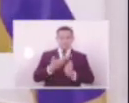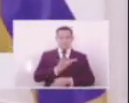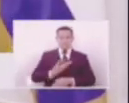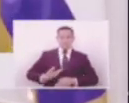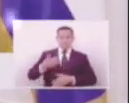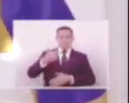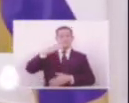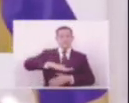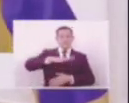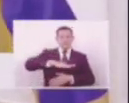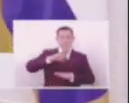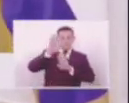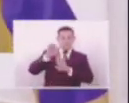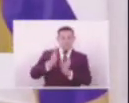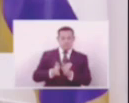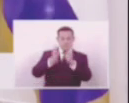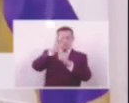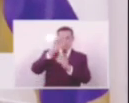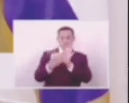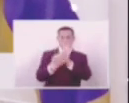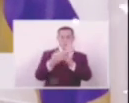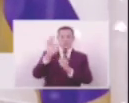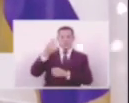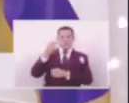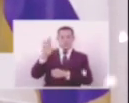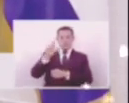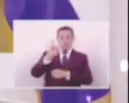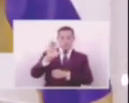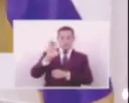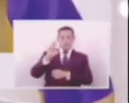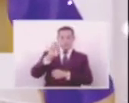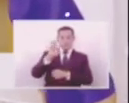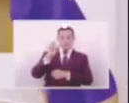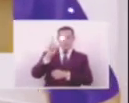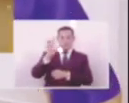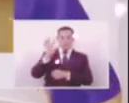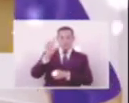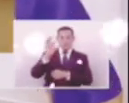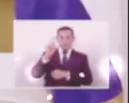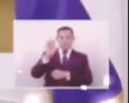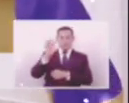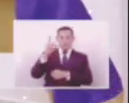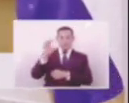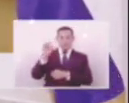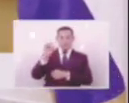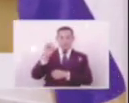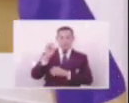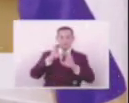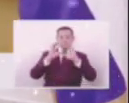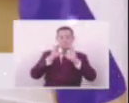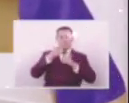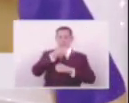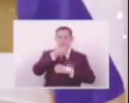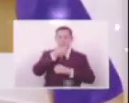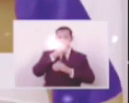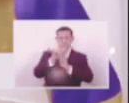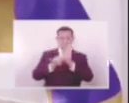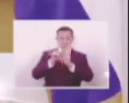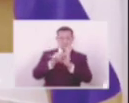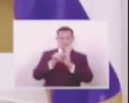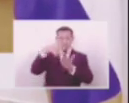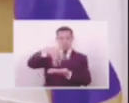Buenas tardes señor fiscal general de la república licenciado Rodolfo Delgado amigo de la prensa creadores de contenido youtubers